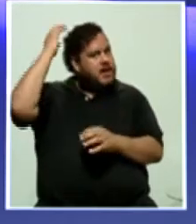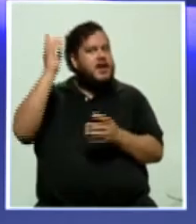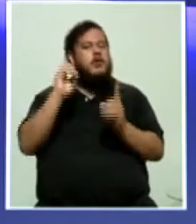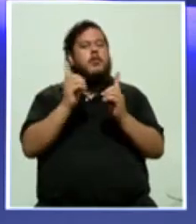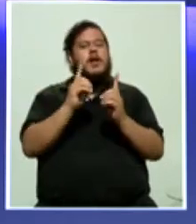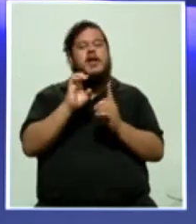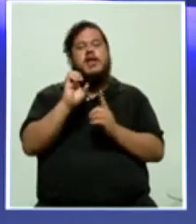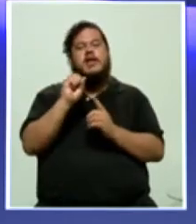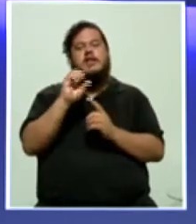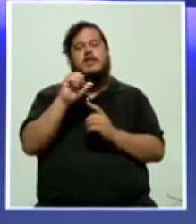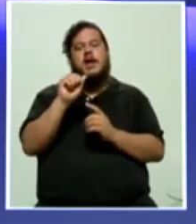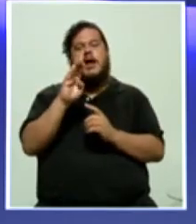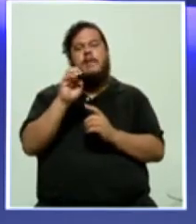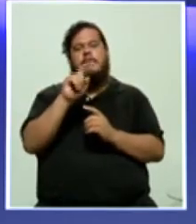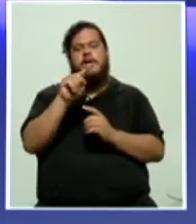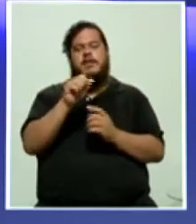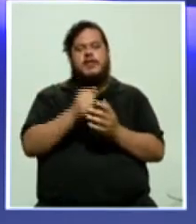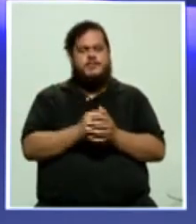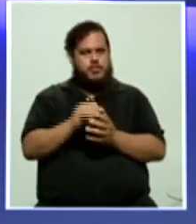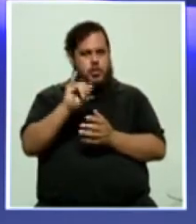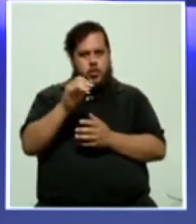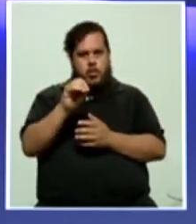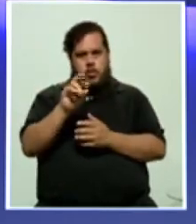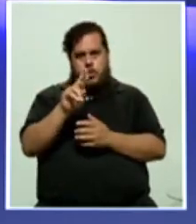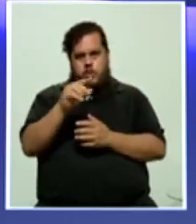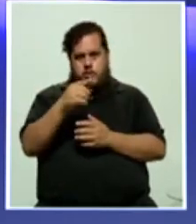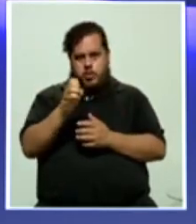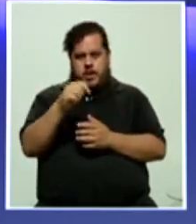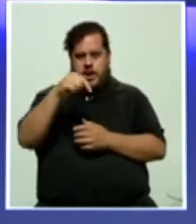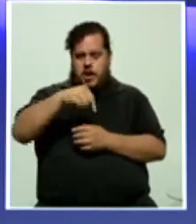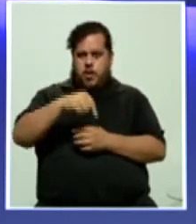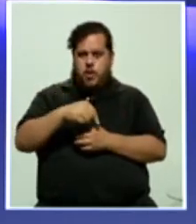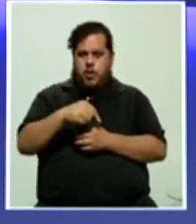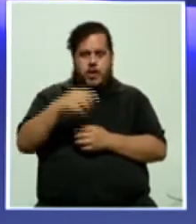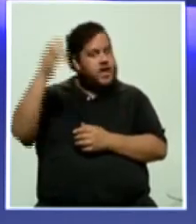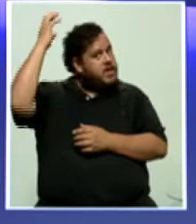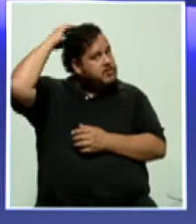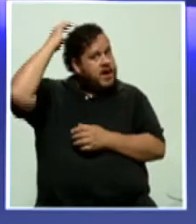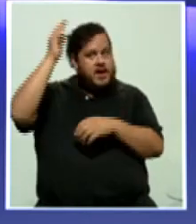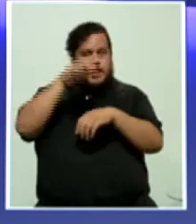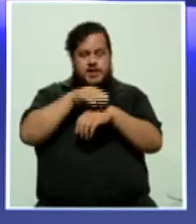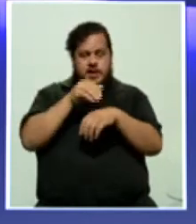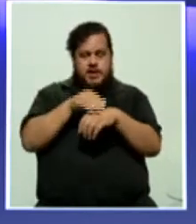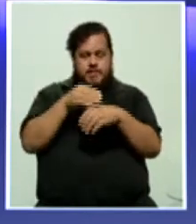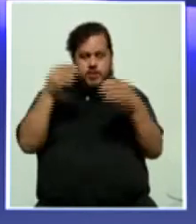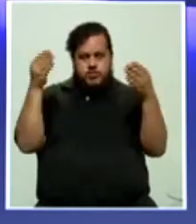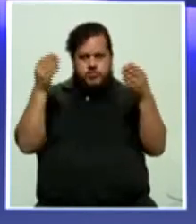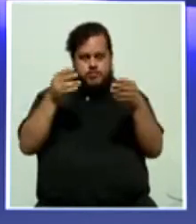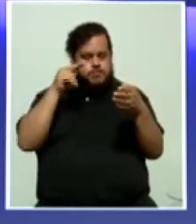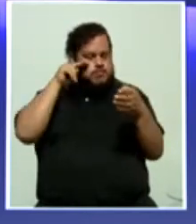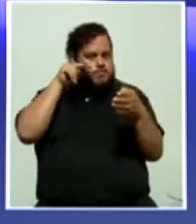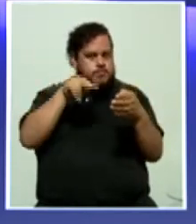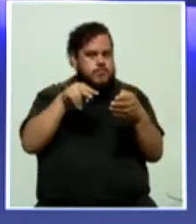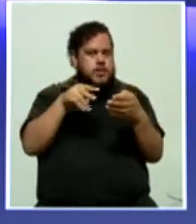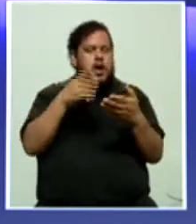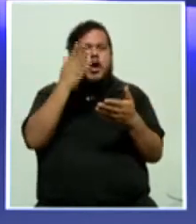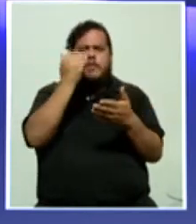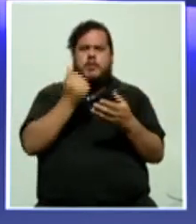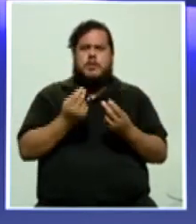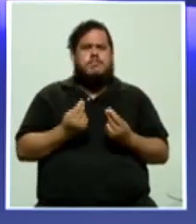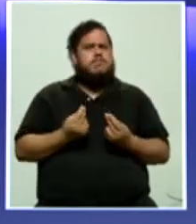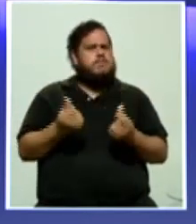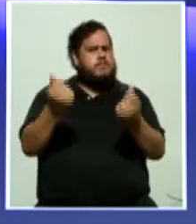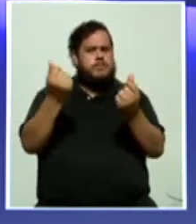Hadassah. Jorge, hoy Israel está llamando la atención internacional debido a la velocidad